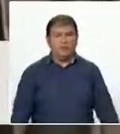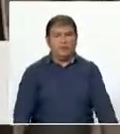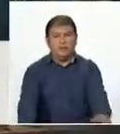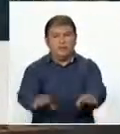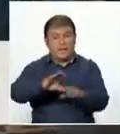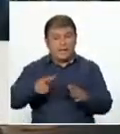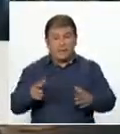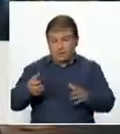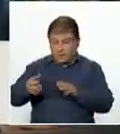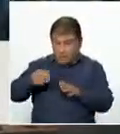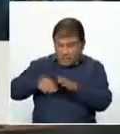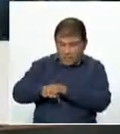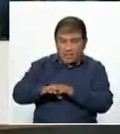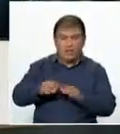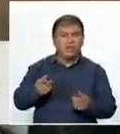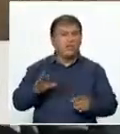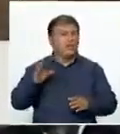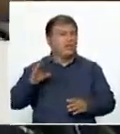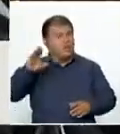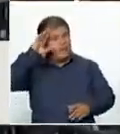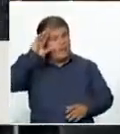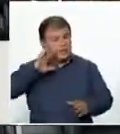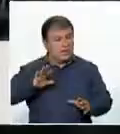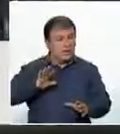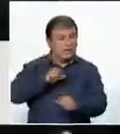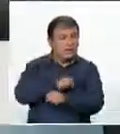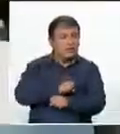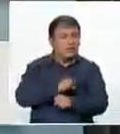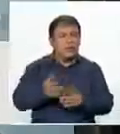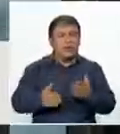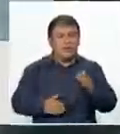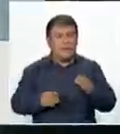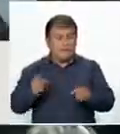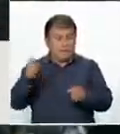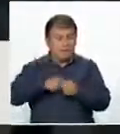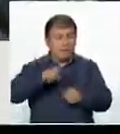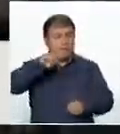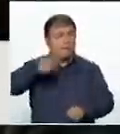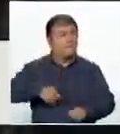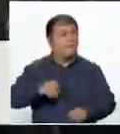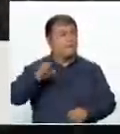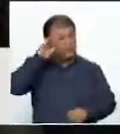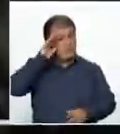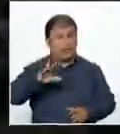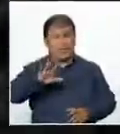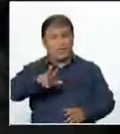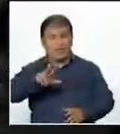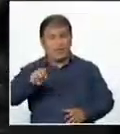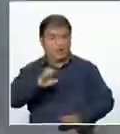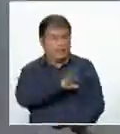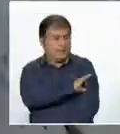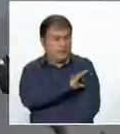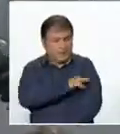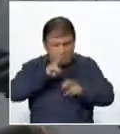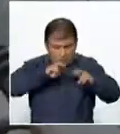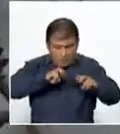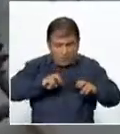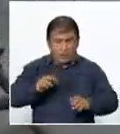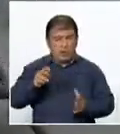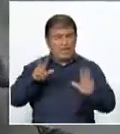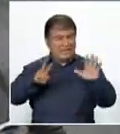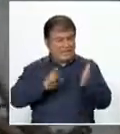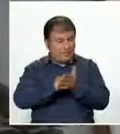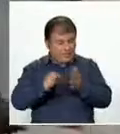Este allanamiento fue parte del megaoperativo 77 en el que participaron 1000 policías y 30 fiscales tras una investigación de 7